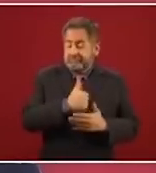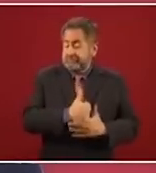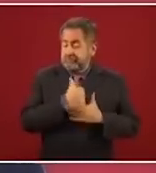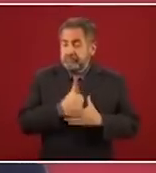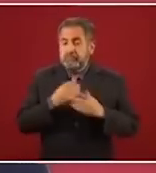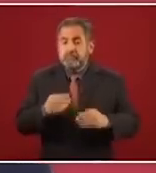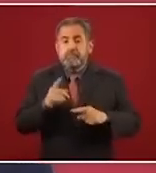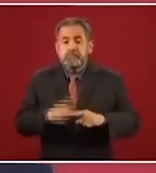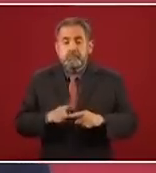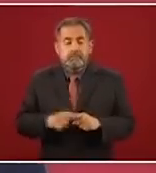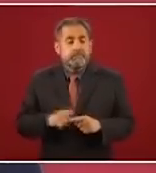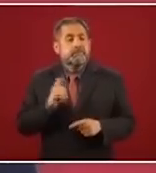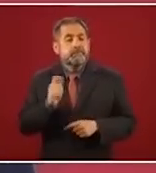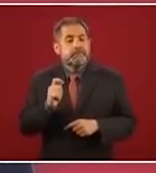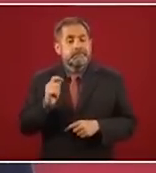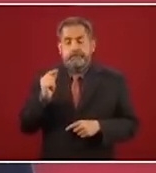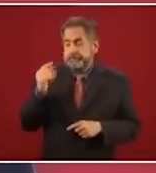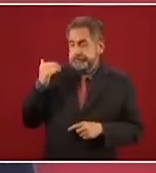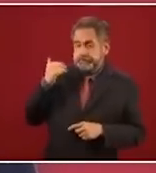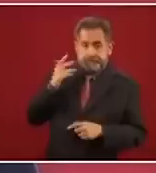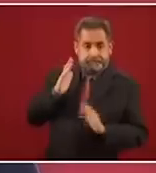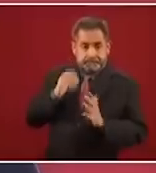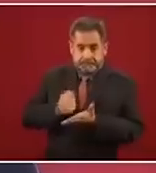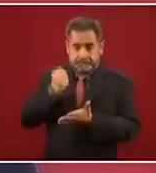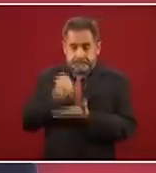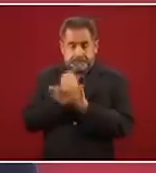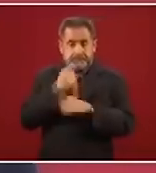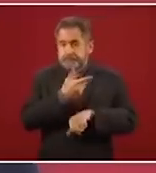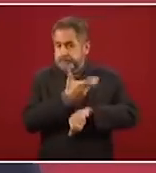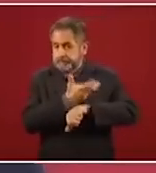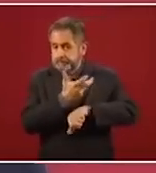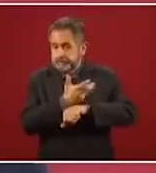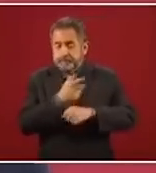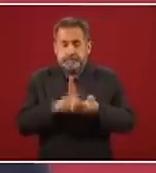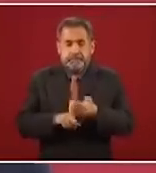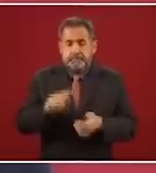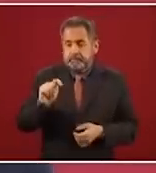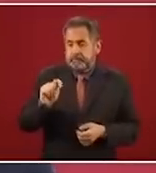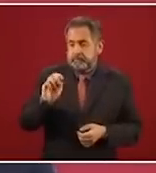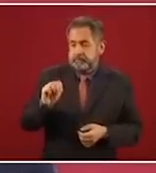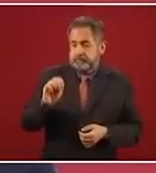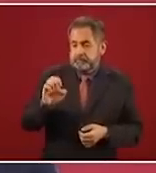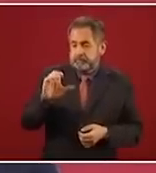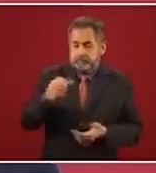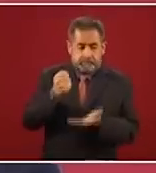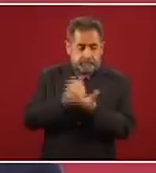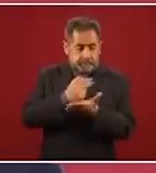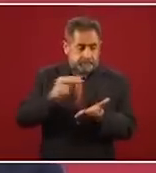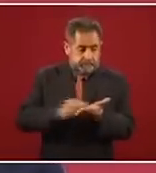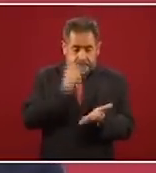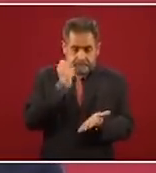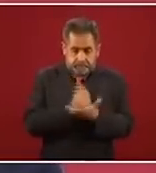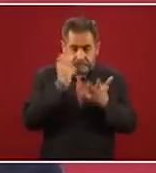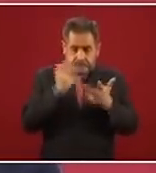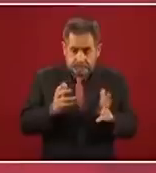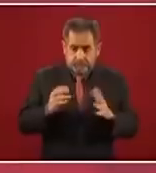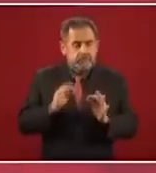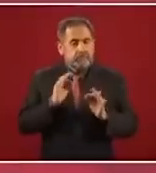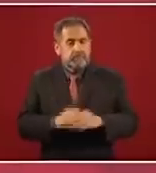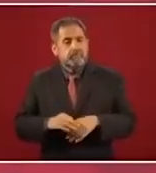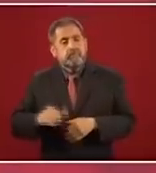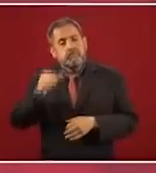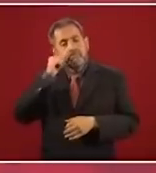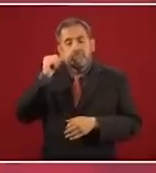bastante el que se haya aprobado en Estados Unidos el tratado comercial. Ayer dio